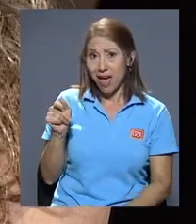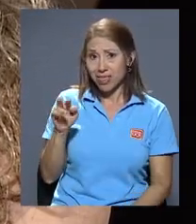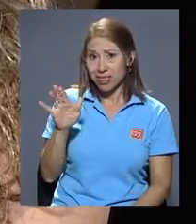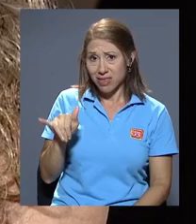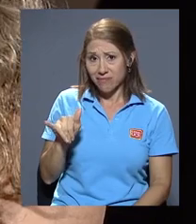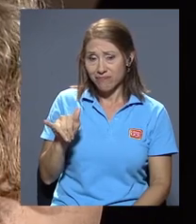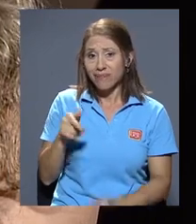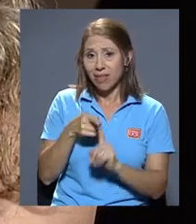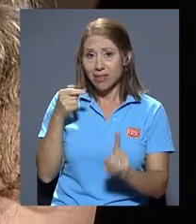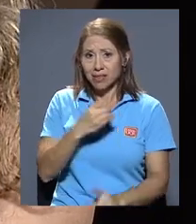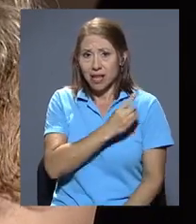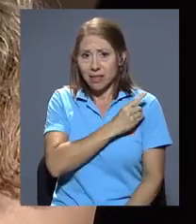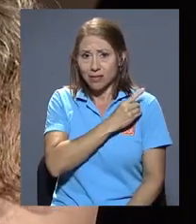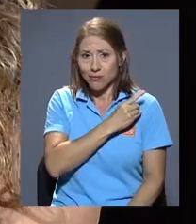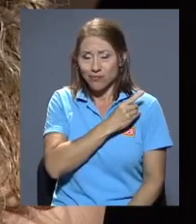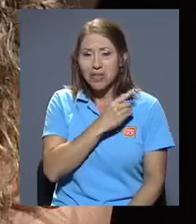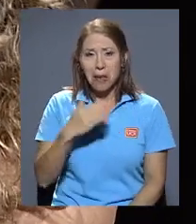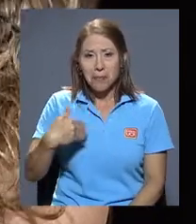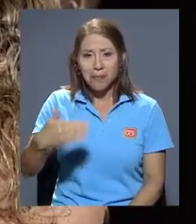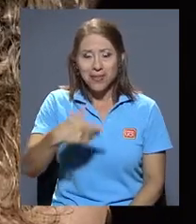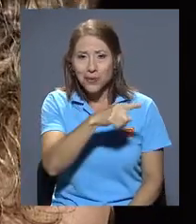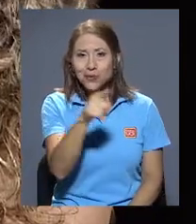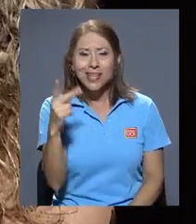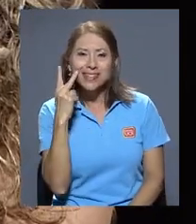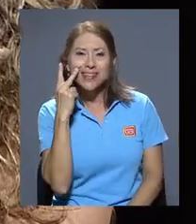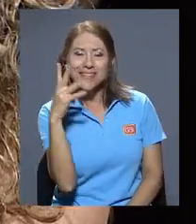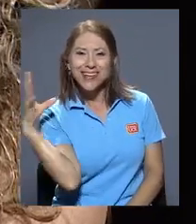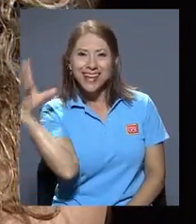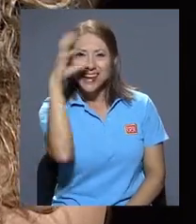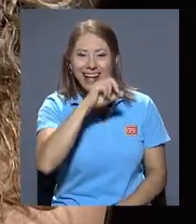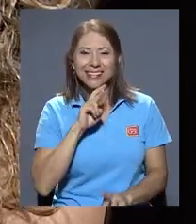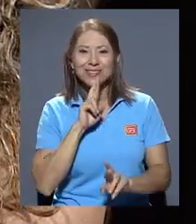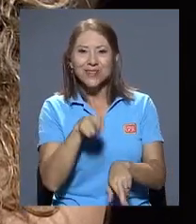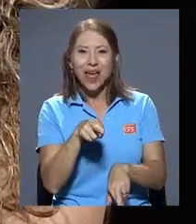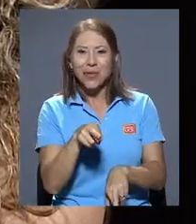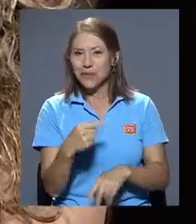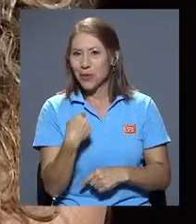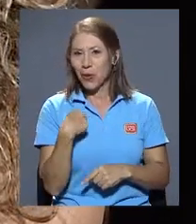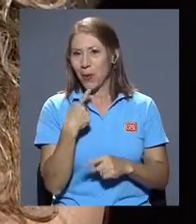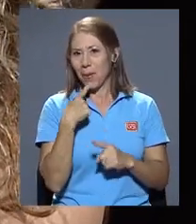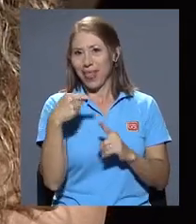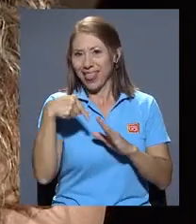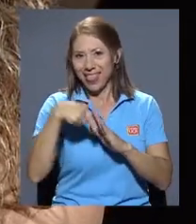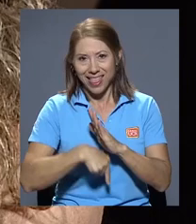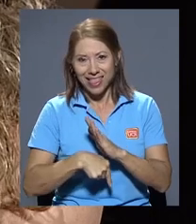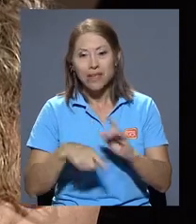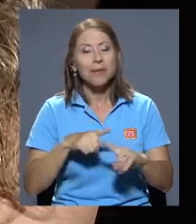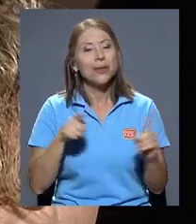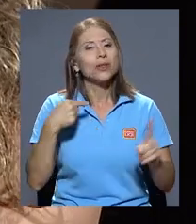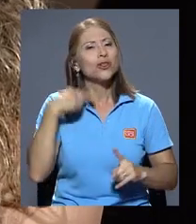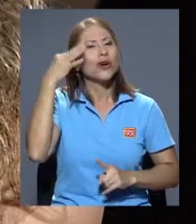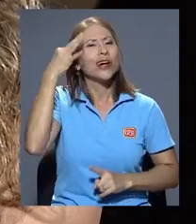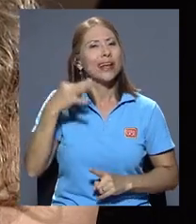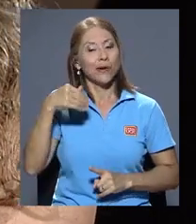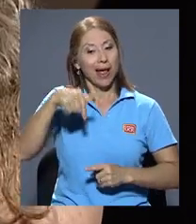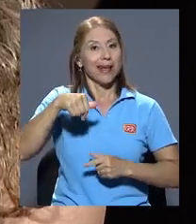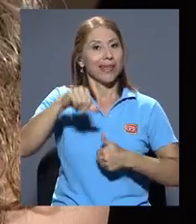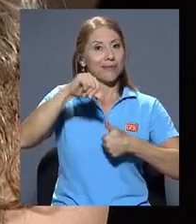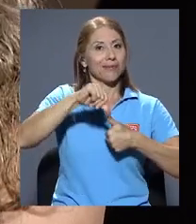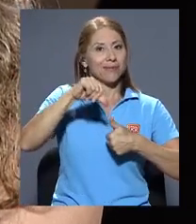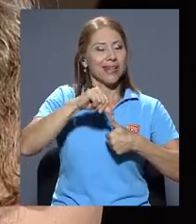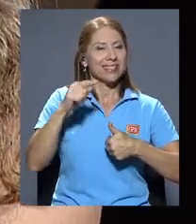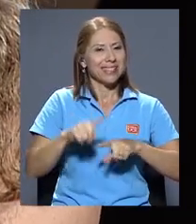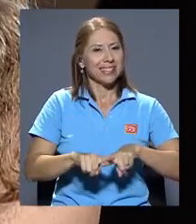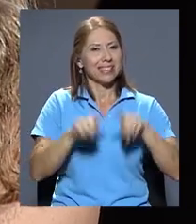Ya ustedes verán el resultado, no quiero adelantar mucho, pero sí creo que desde este lado del mundo es distinto. Y también a mí